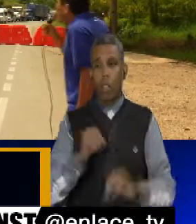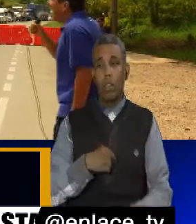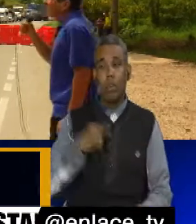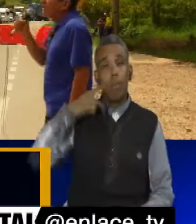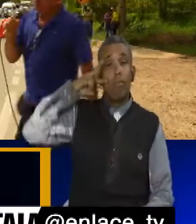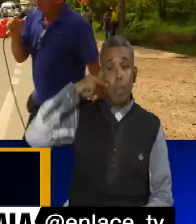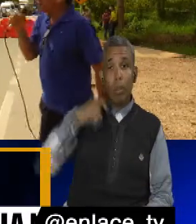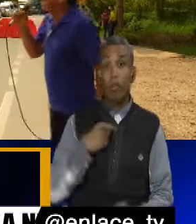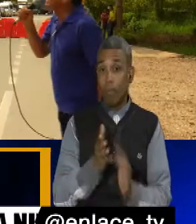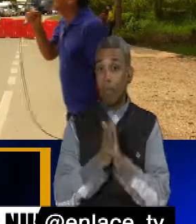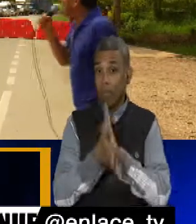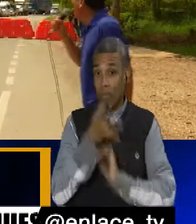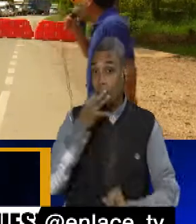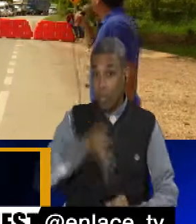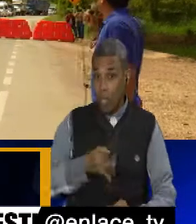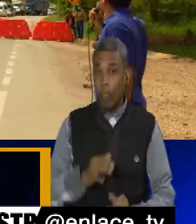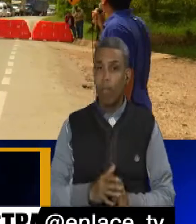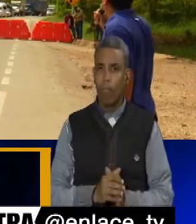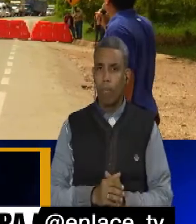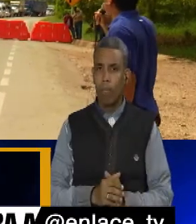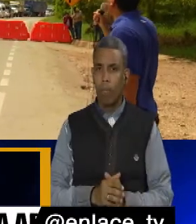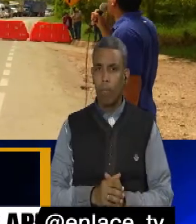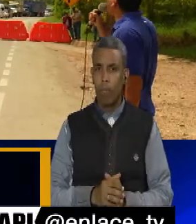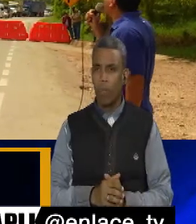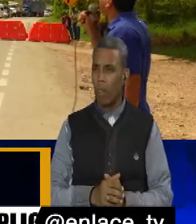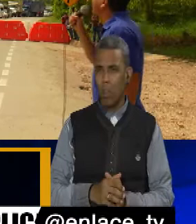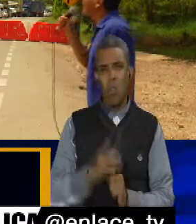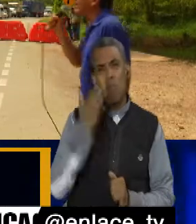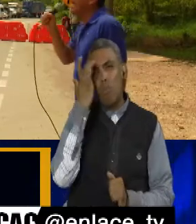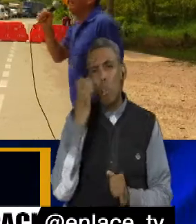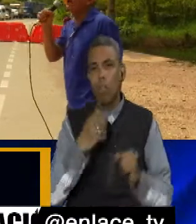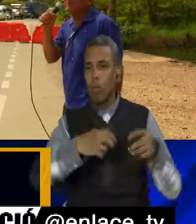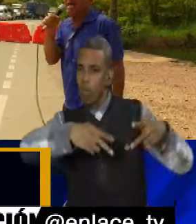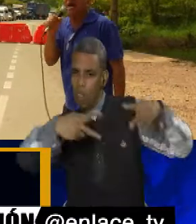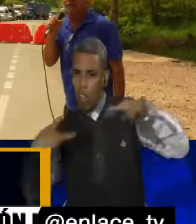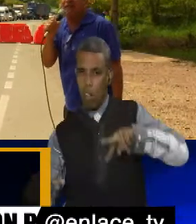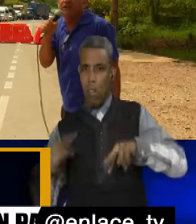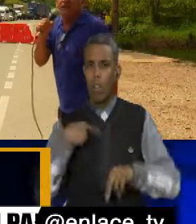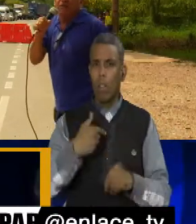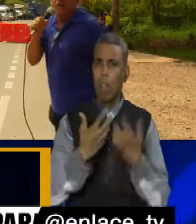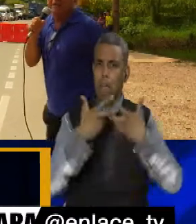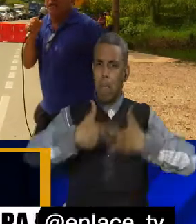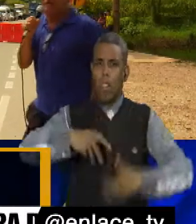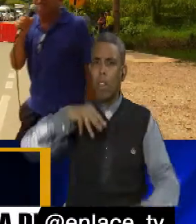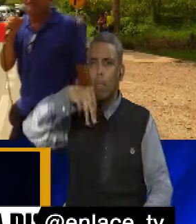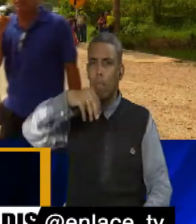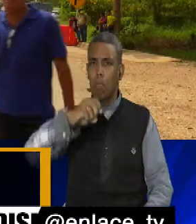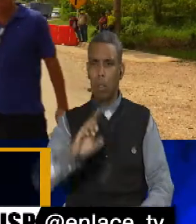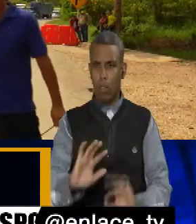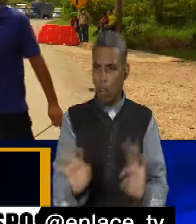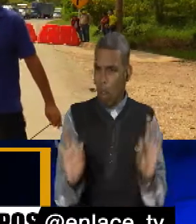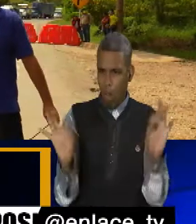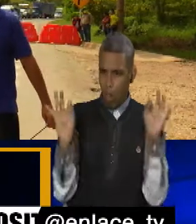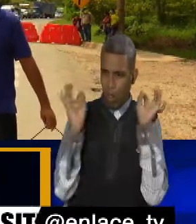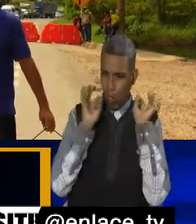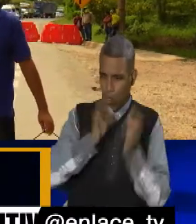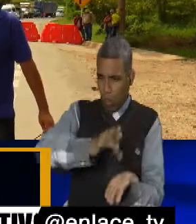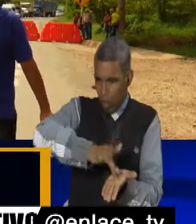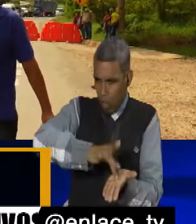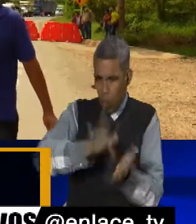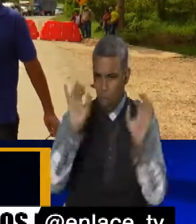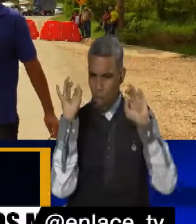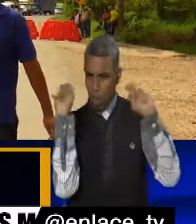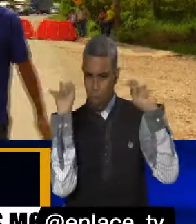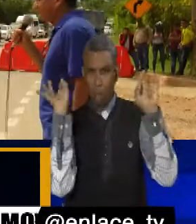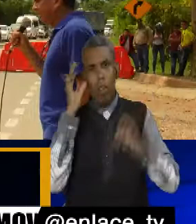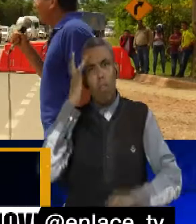tienen deudas pendientes de pago. ¿En qué se basan ellos para decir que no tienen deudas pendientes con proveedores ni con trabajadores? Pues eso es lo que queremos escuchar de viva